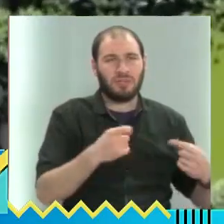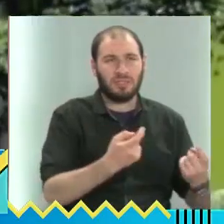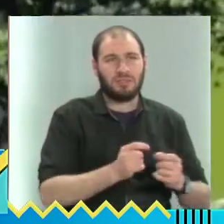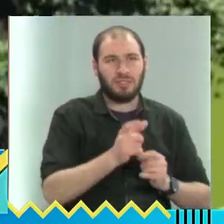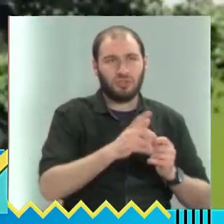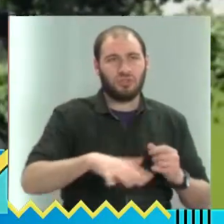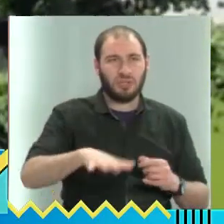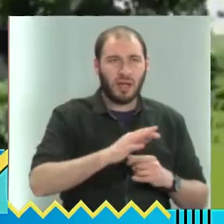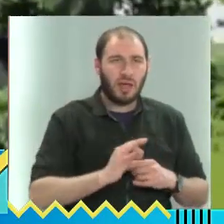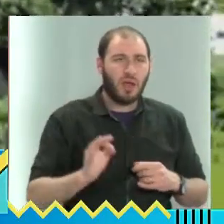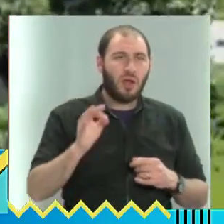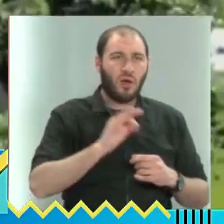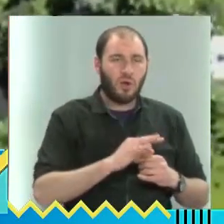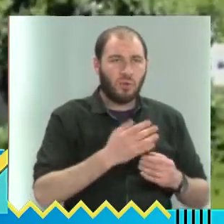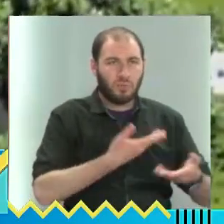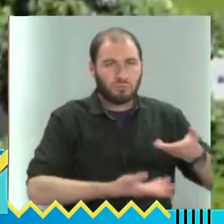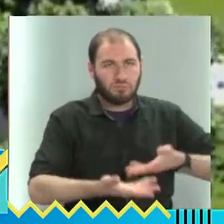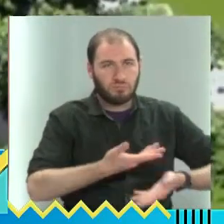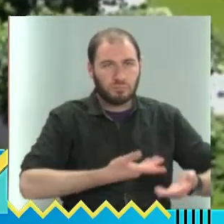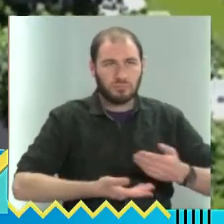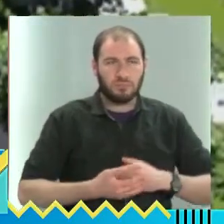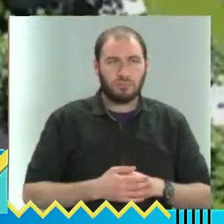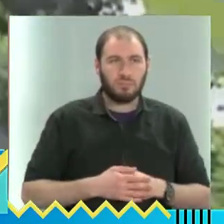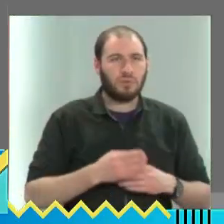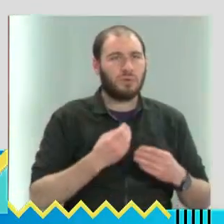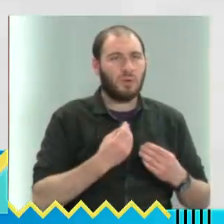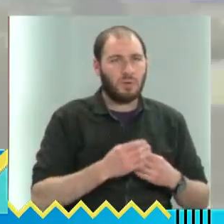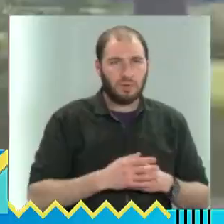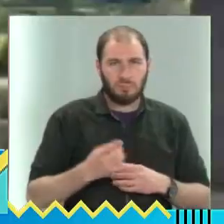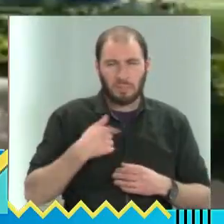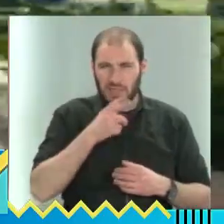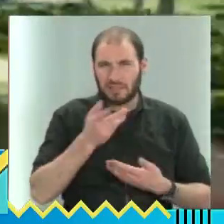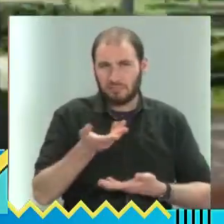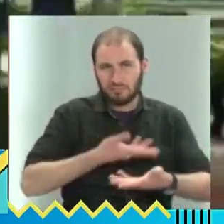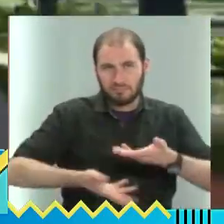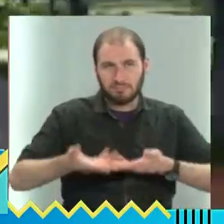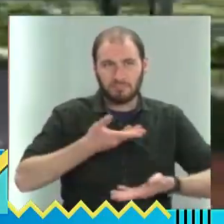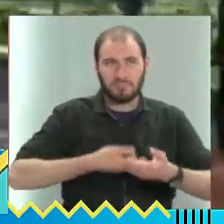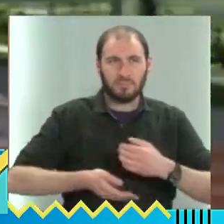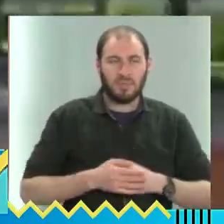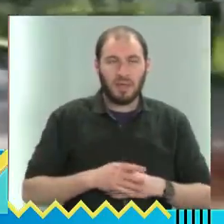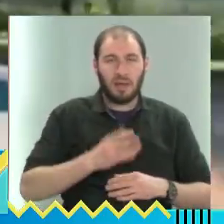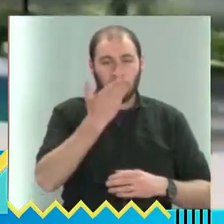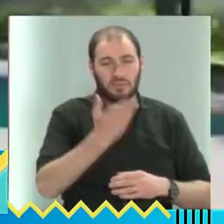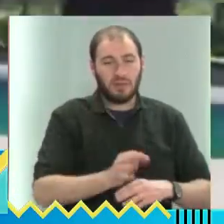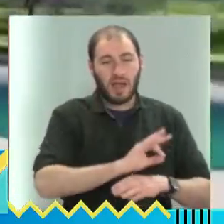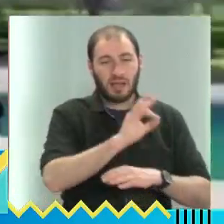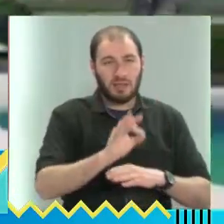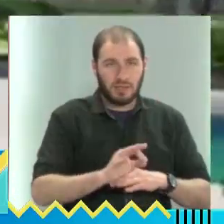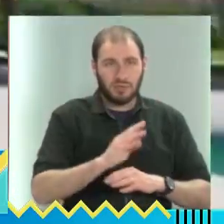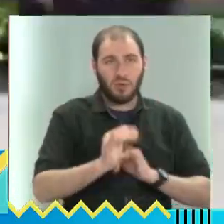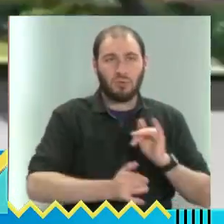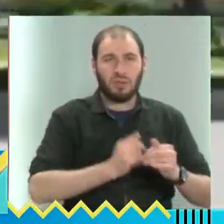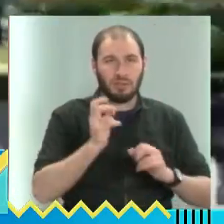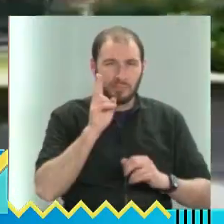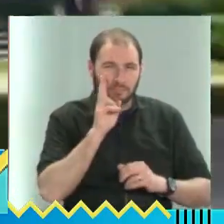de la sociedad o va interactuando. ¿Cómo trabaja? Yo creo que va interactuando, el arquitecto, por eso vuelvo al tema